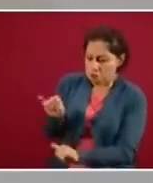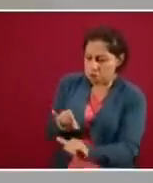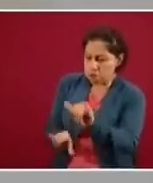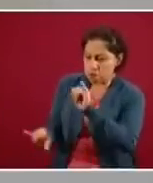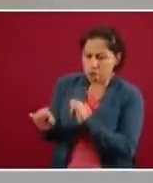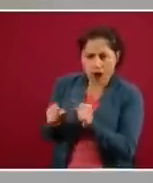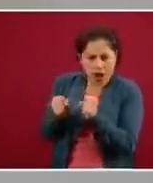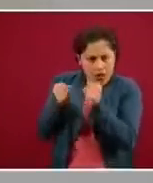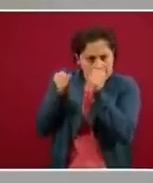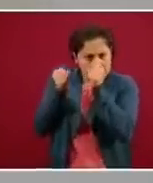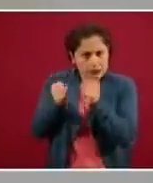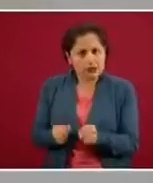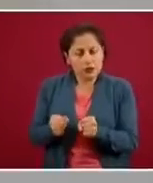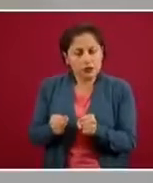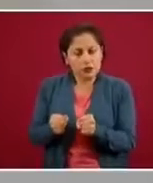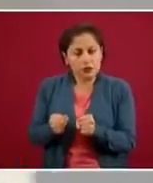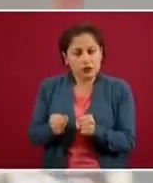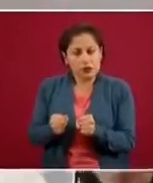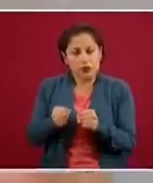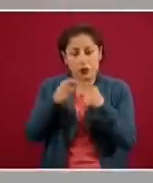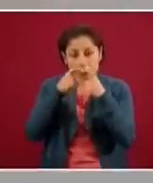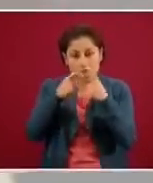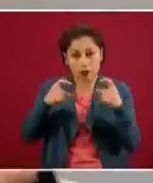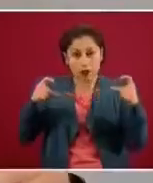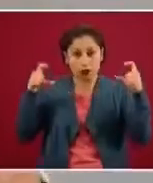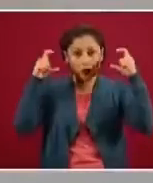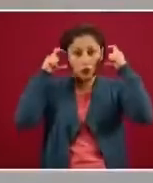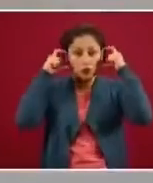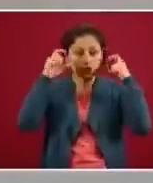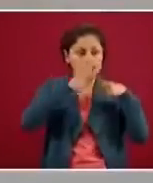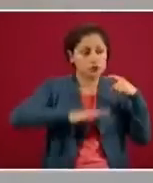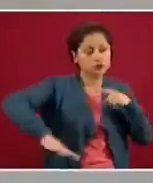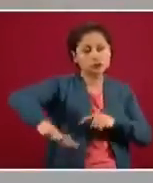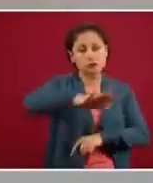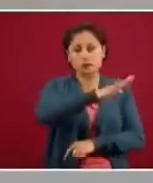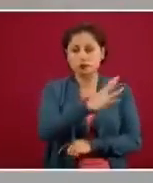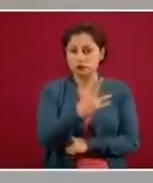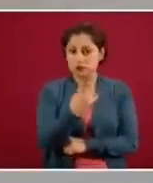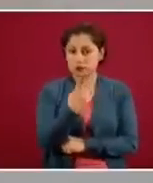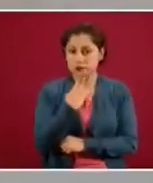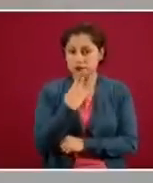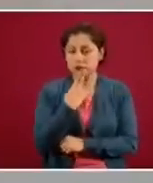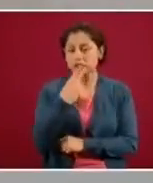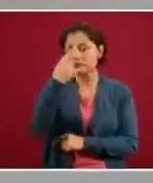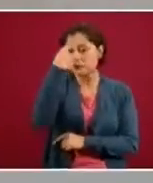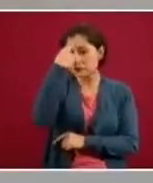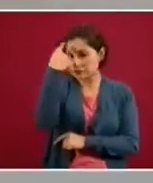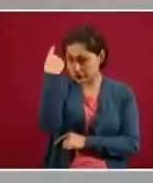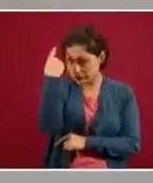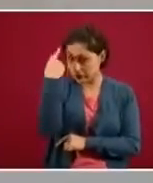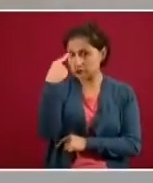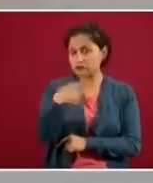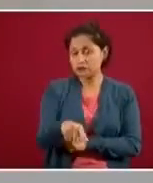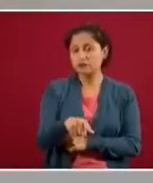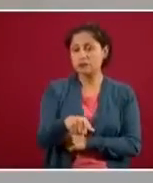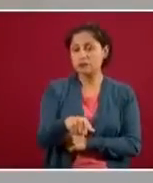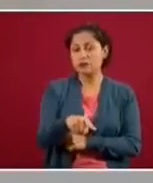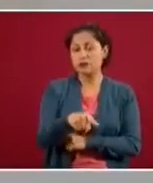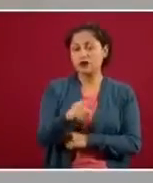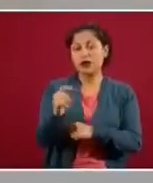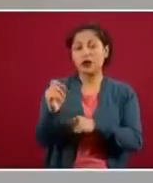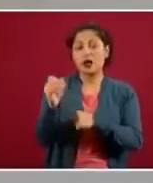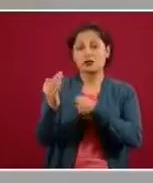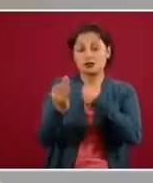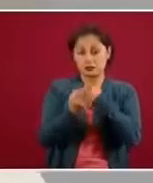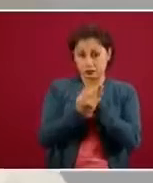para identificar al cubrebocas de uso en la comunidad, distinto a la protección que usan las profesionales